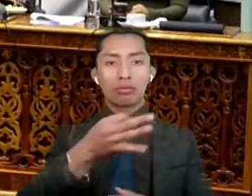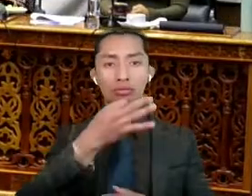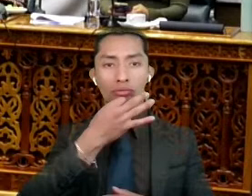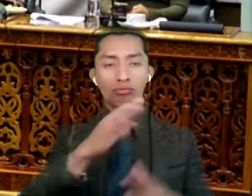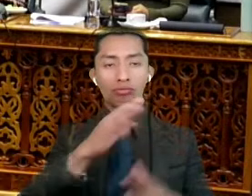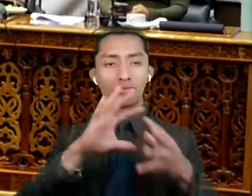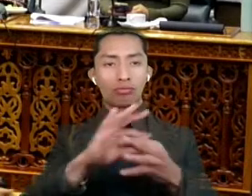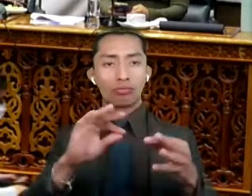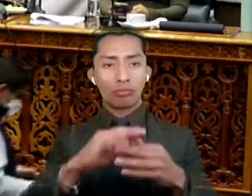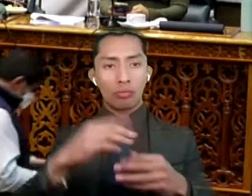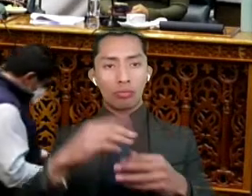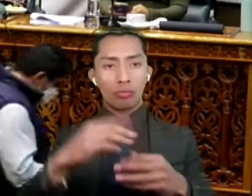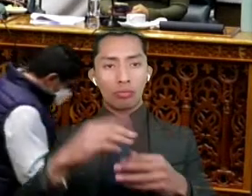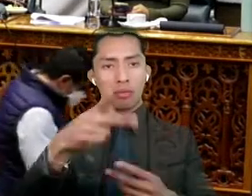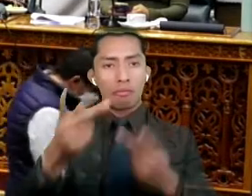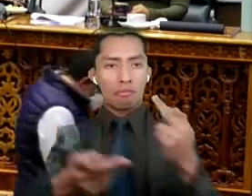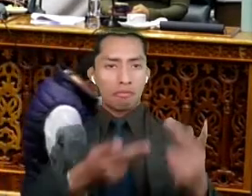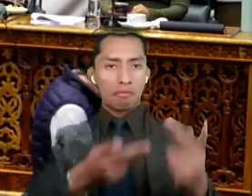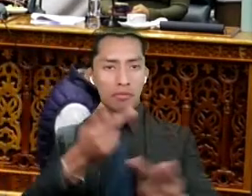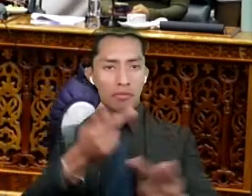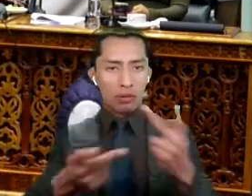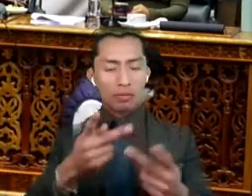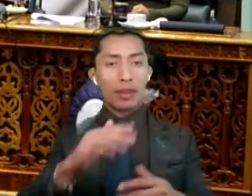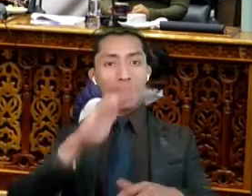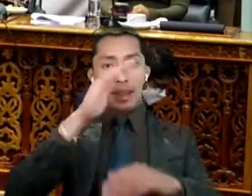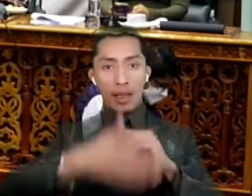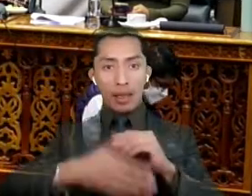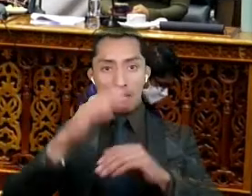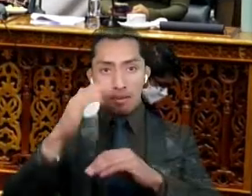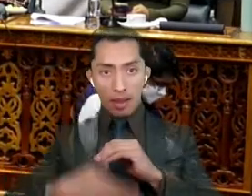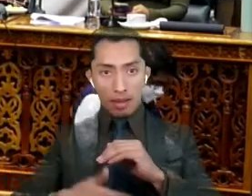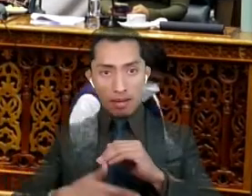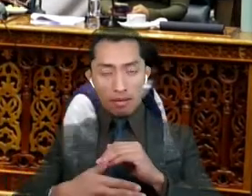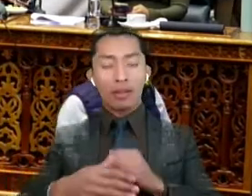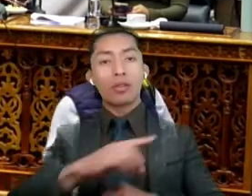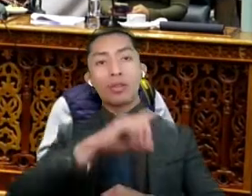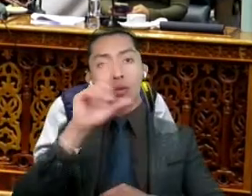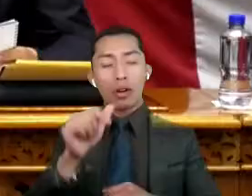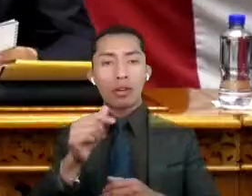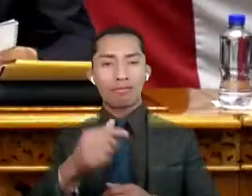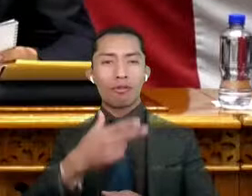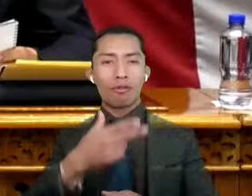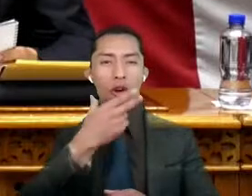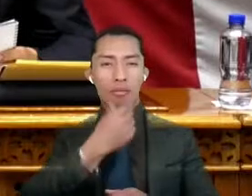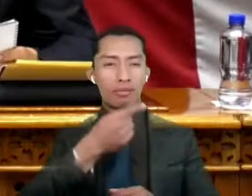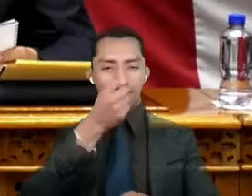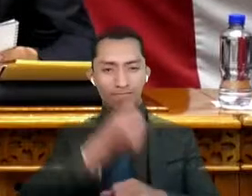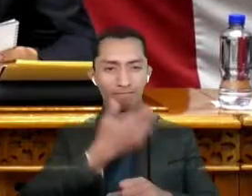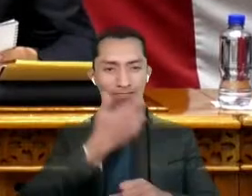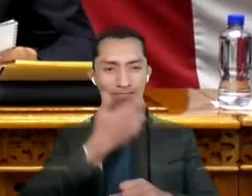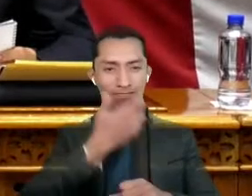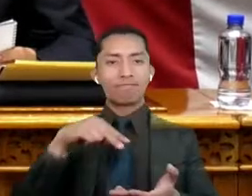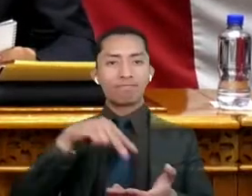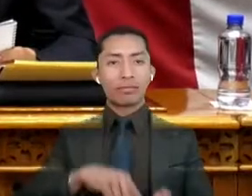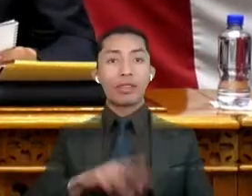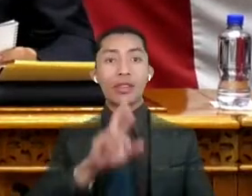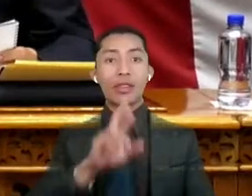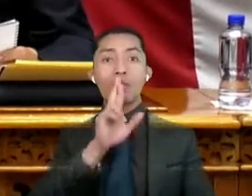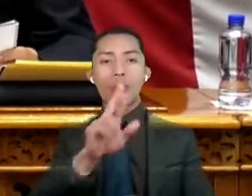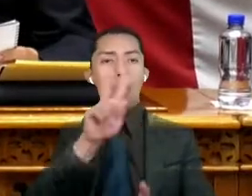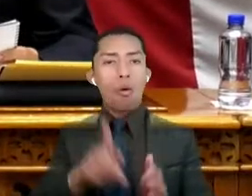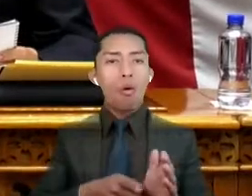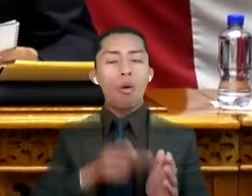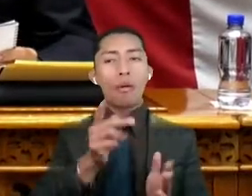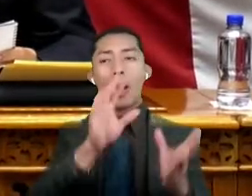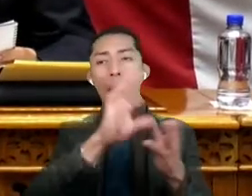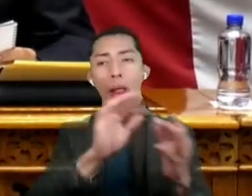para realizar su pregunta y al concluir las participaciones, el compareciente se servirá a dar la respuesta en una sola exposición hasta